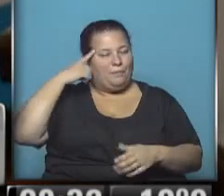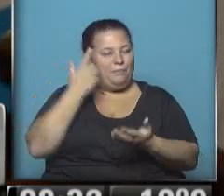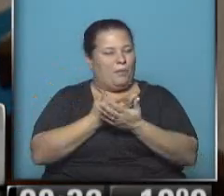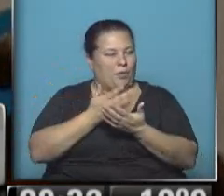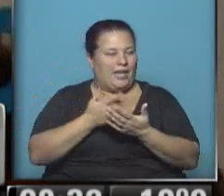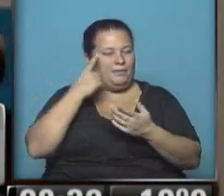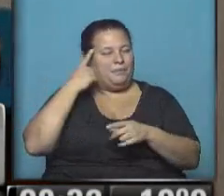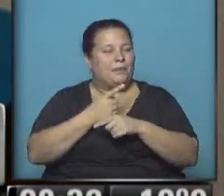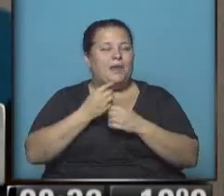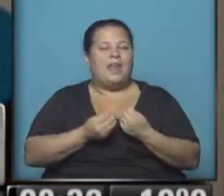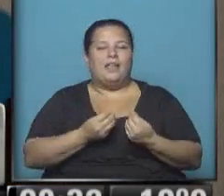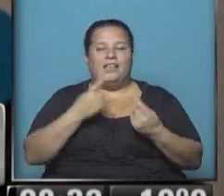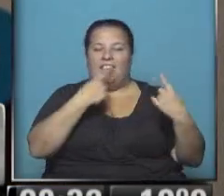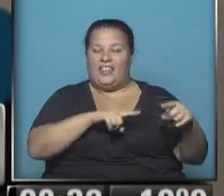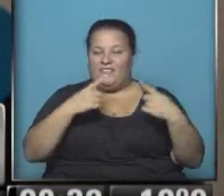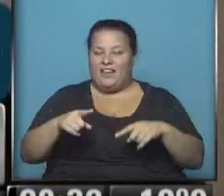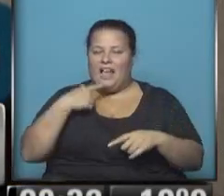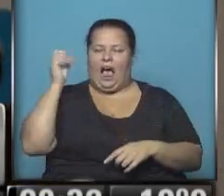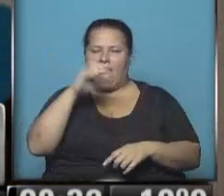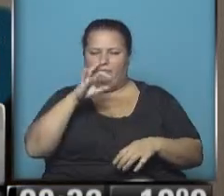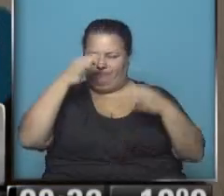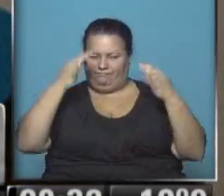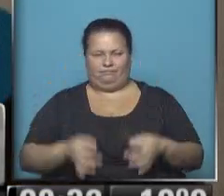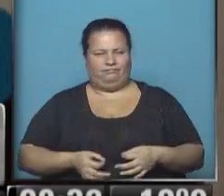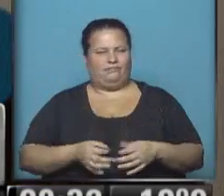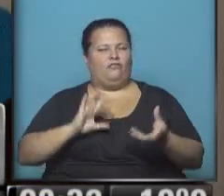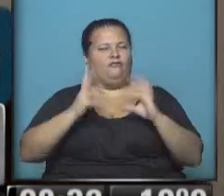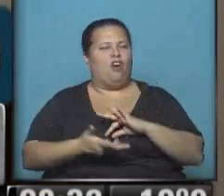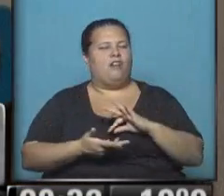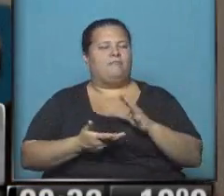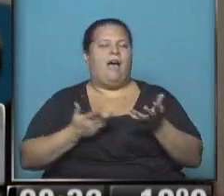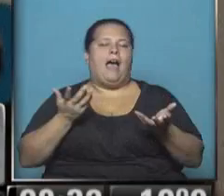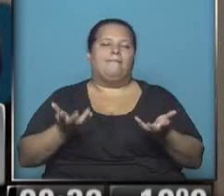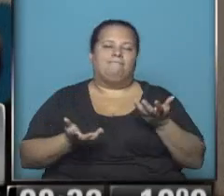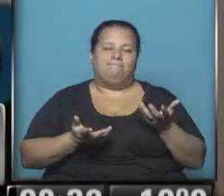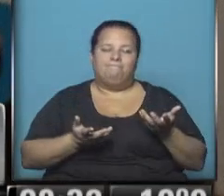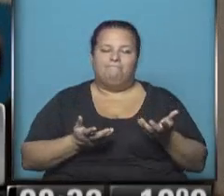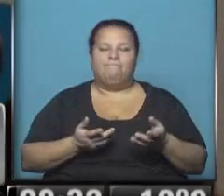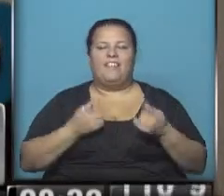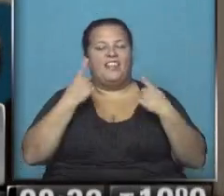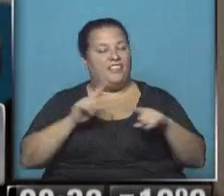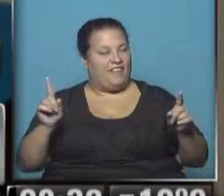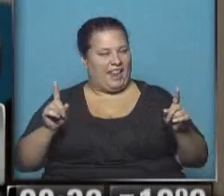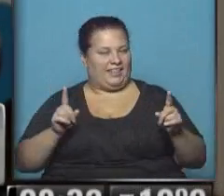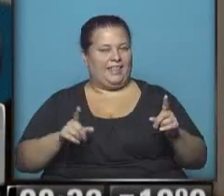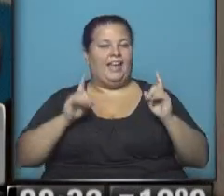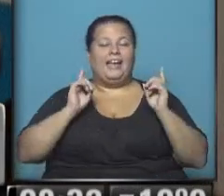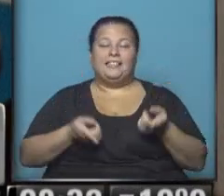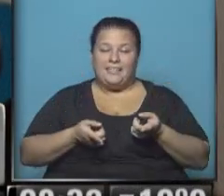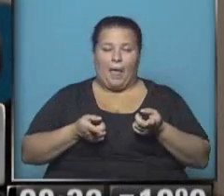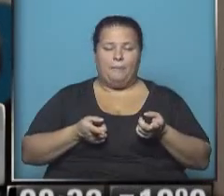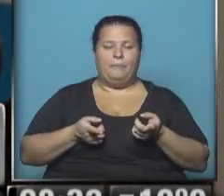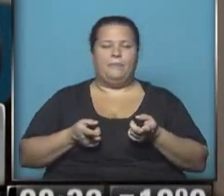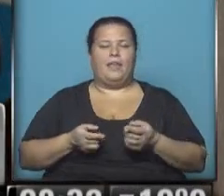cuando implican una diferencia con lo que hay son una crítica implícita y una manera de hacer las cosas de diferente y también con